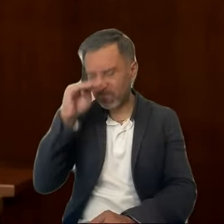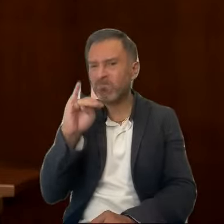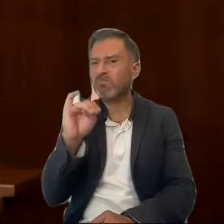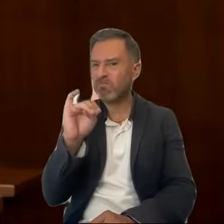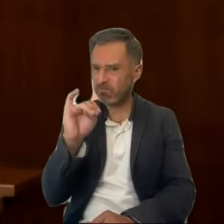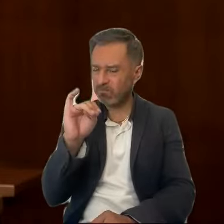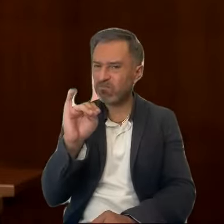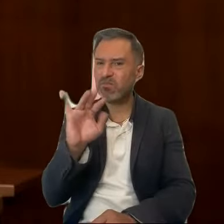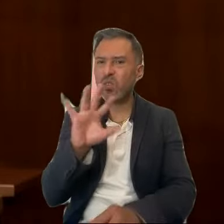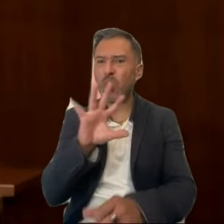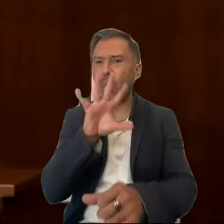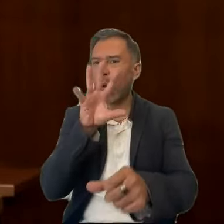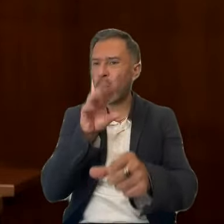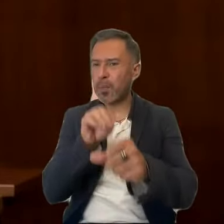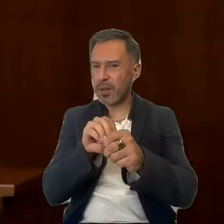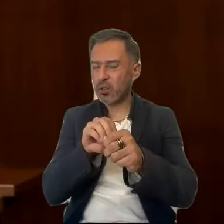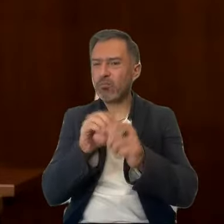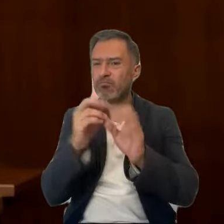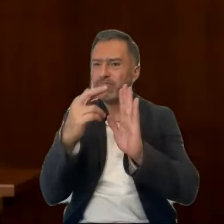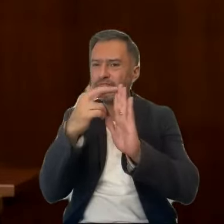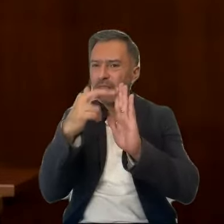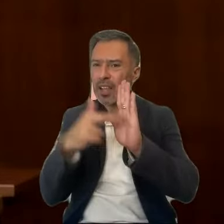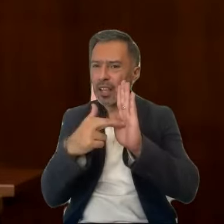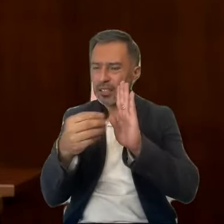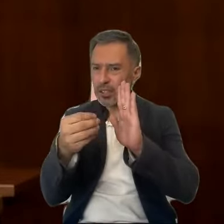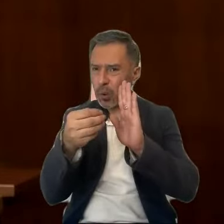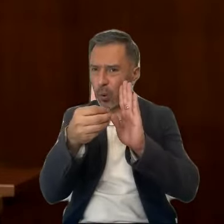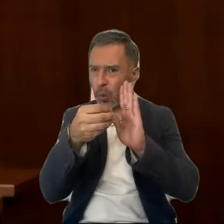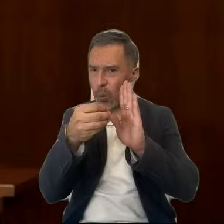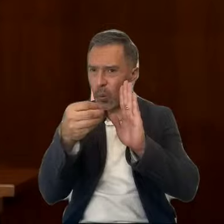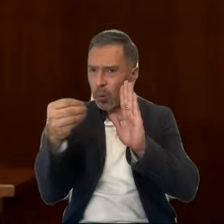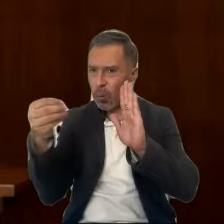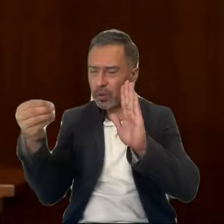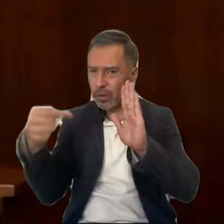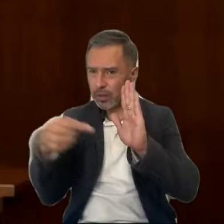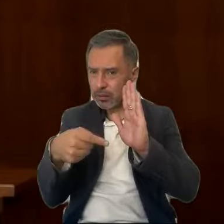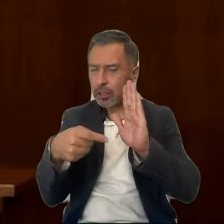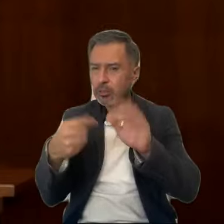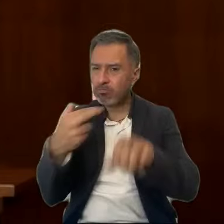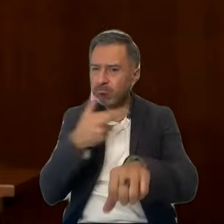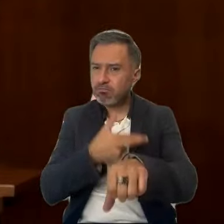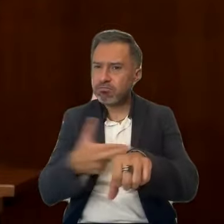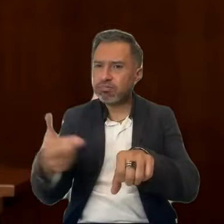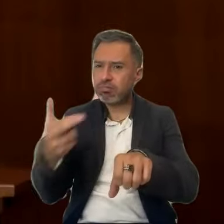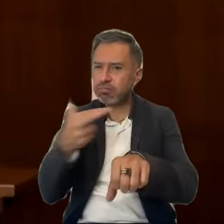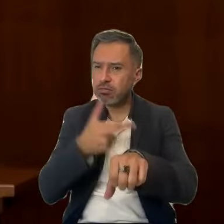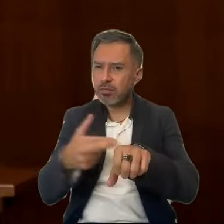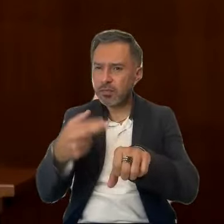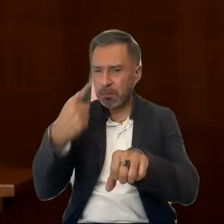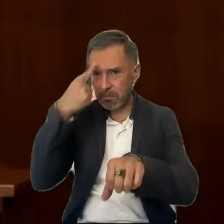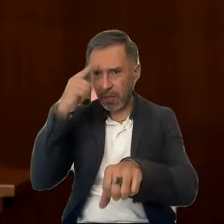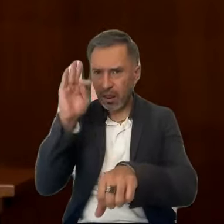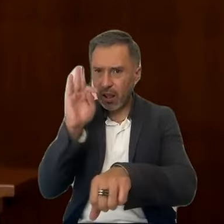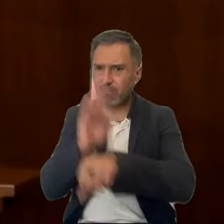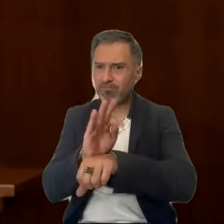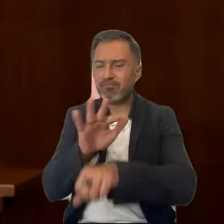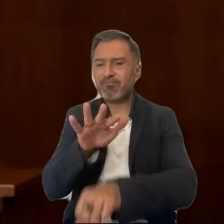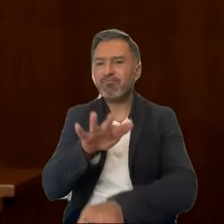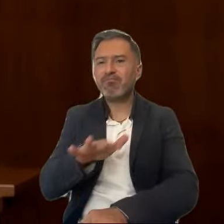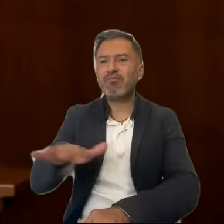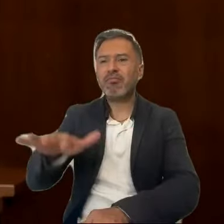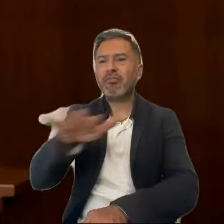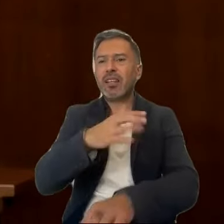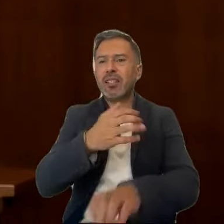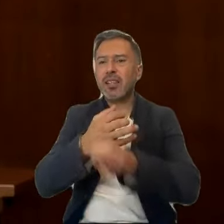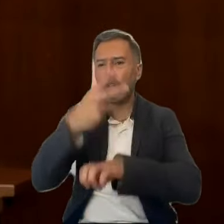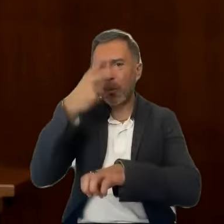un ordenamiento que permita generar las condiciones necesarias para el desarrollo,